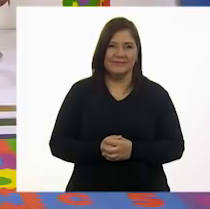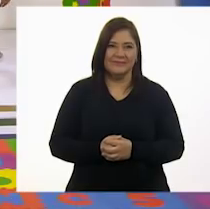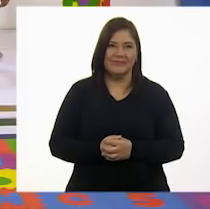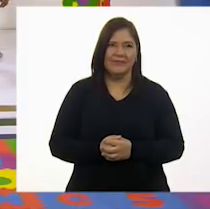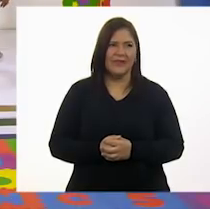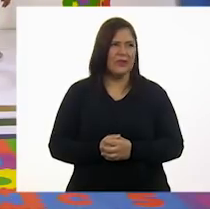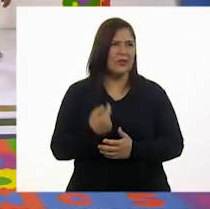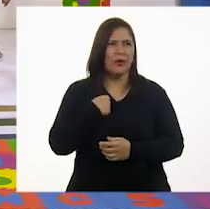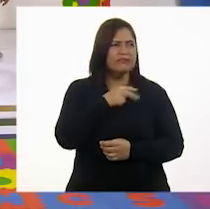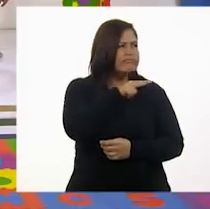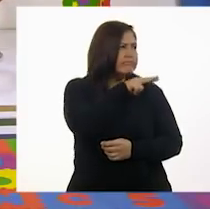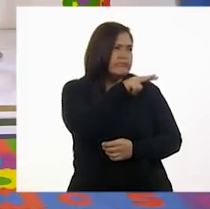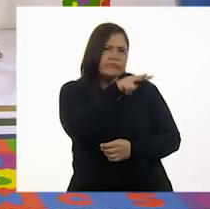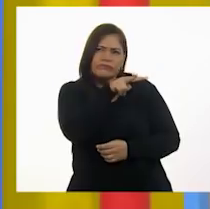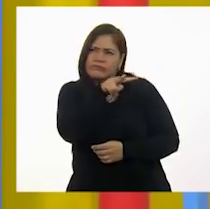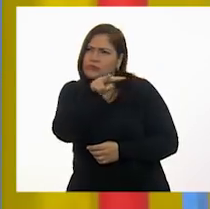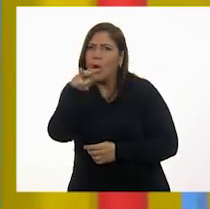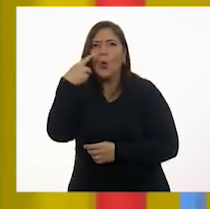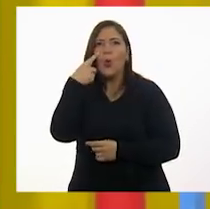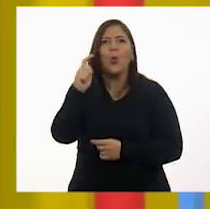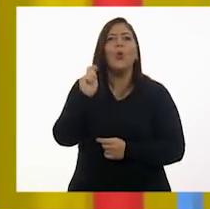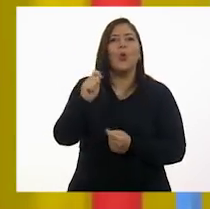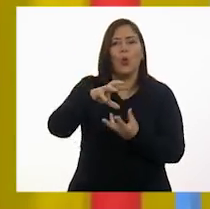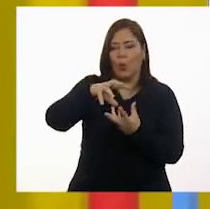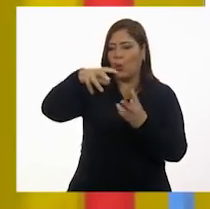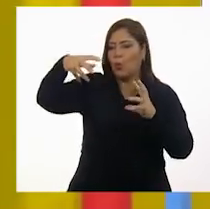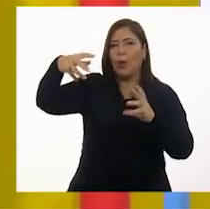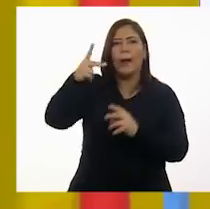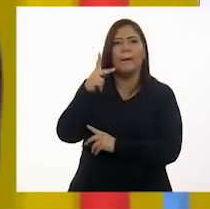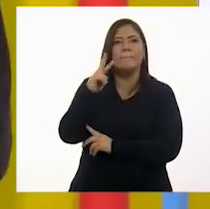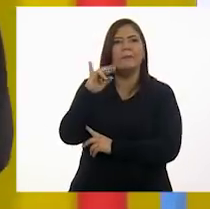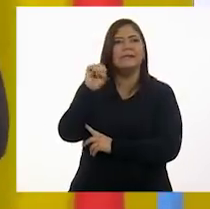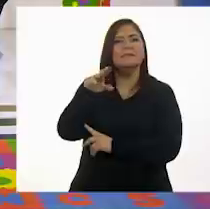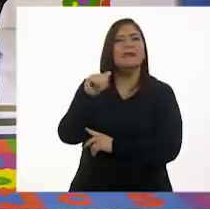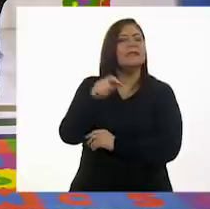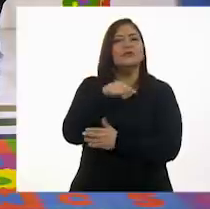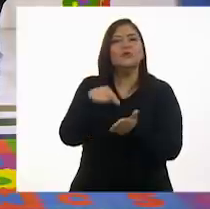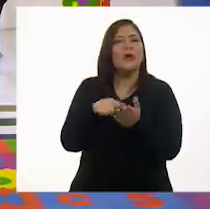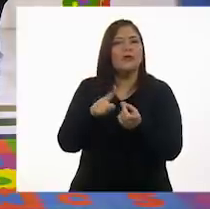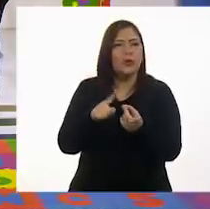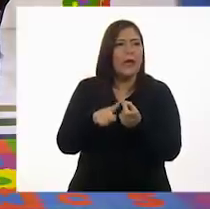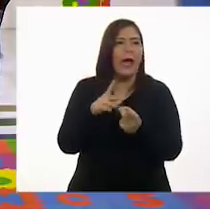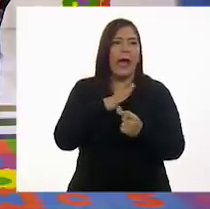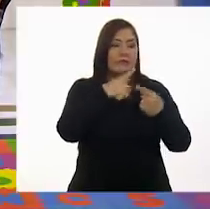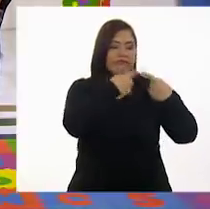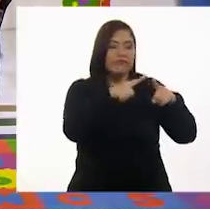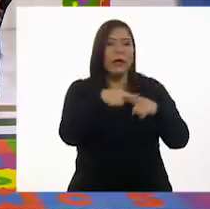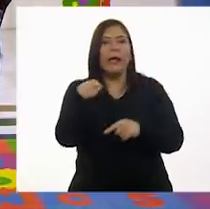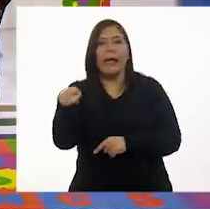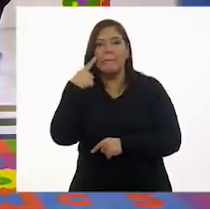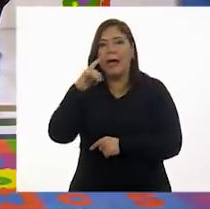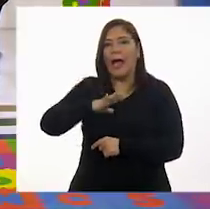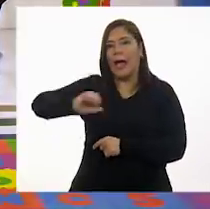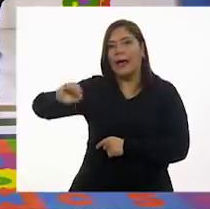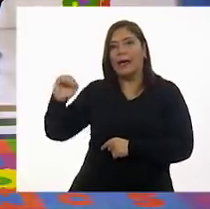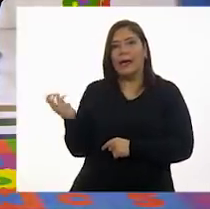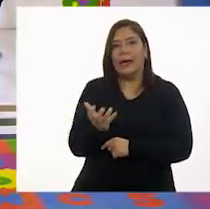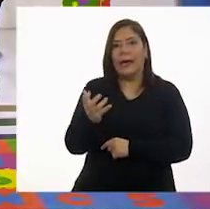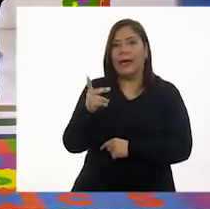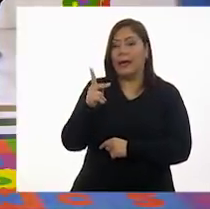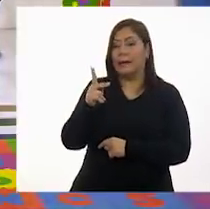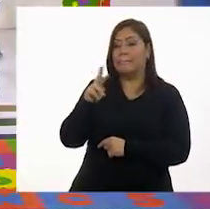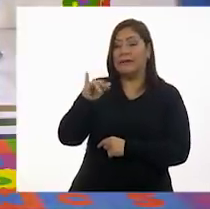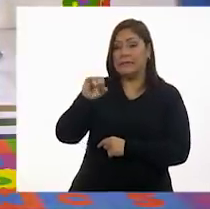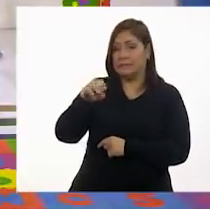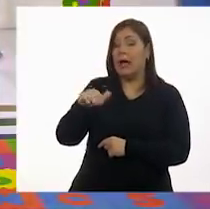Estoy viendo aquí dónde puede haber prismas. Pues hay muchos. Si te das cuenta, ahí tenemos un dado. Es un prisma. Es un